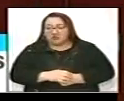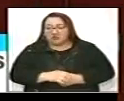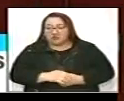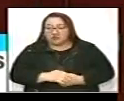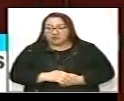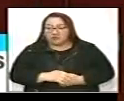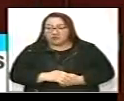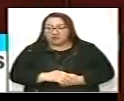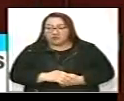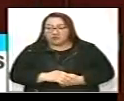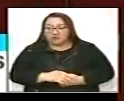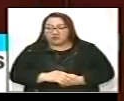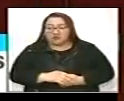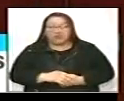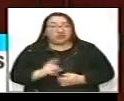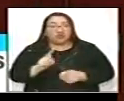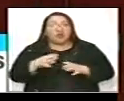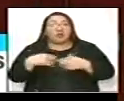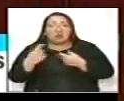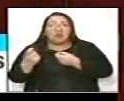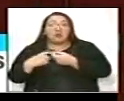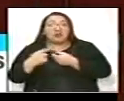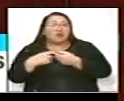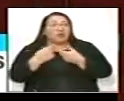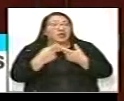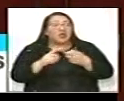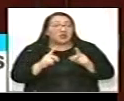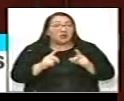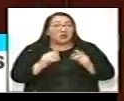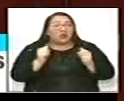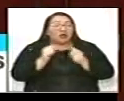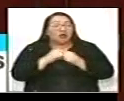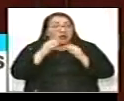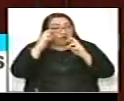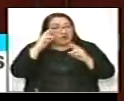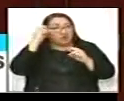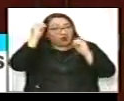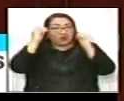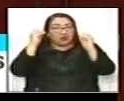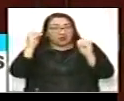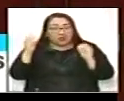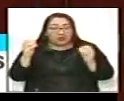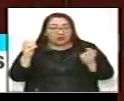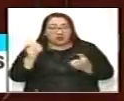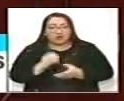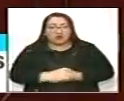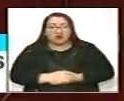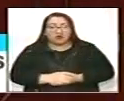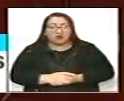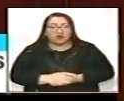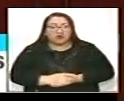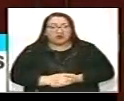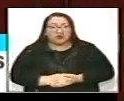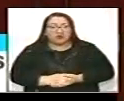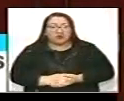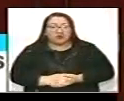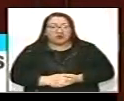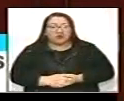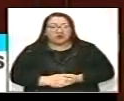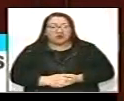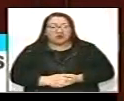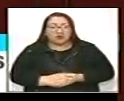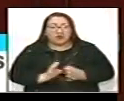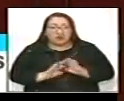solamente de democracia participativa o de democracia representativa, sino